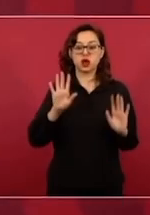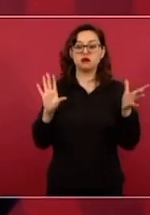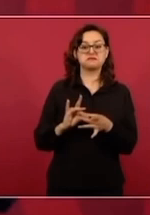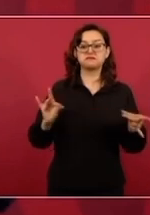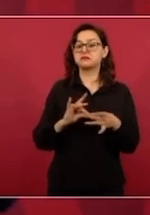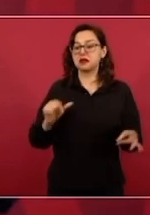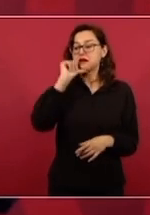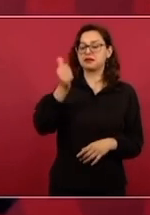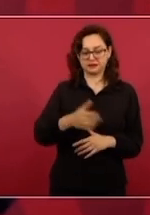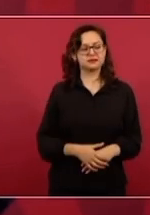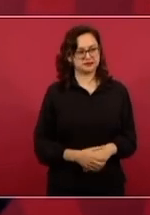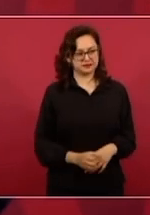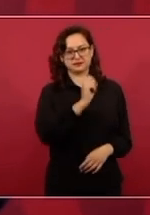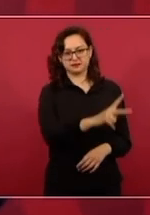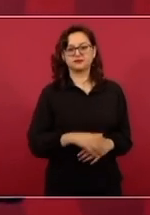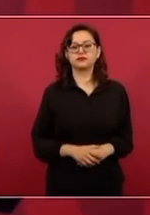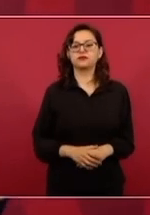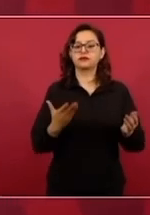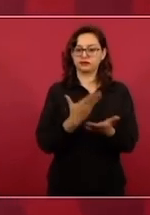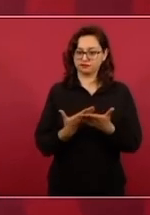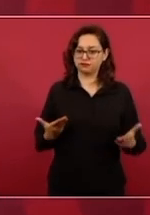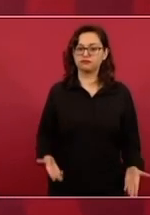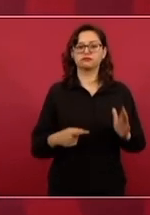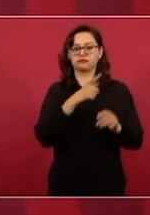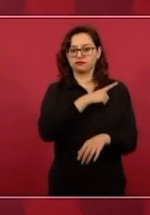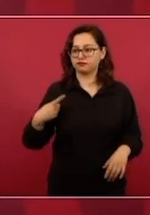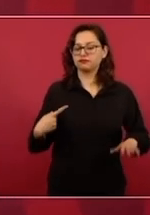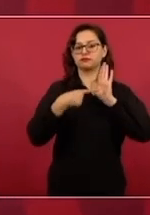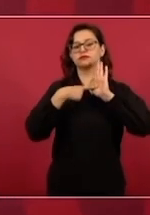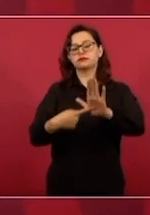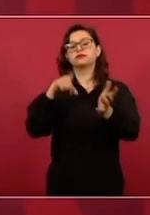dueños pero medios